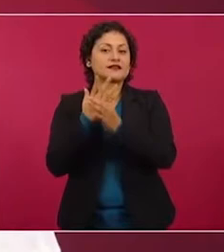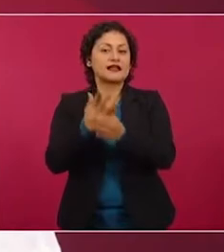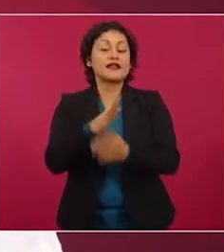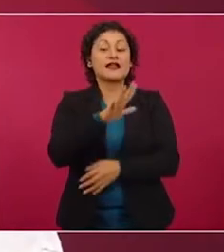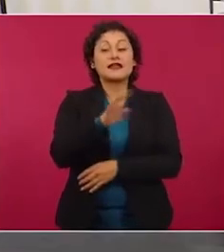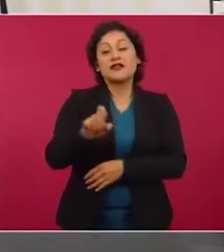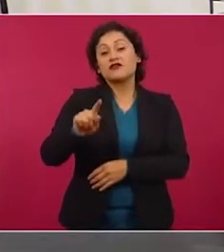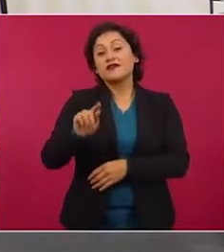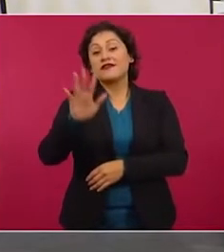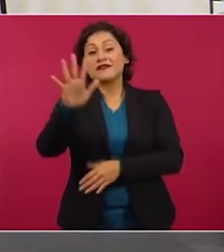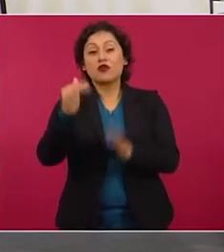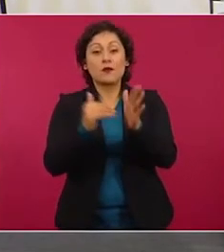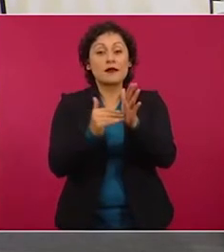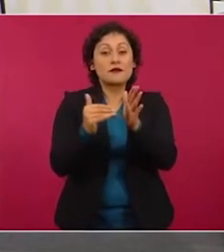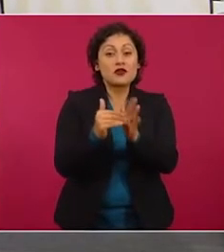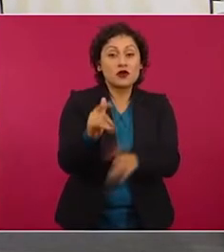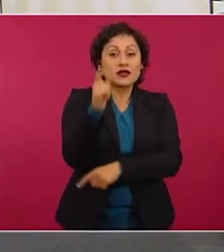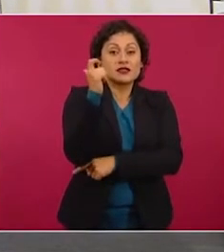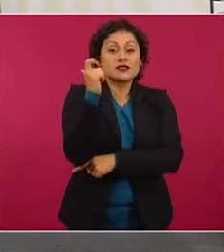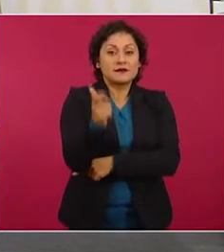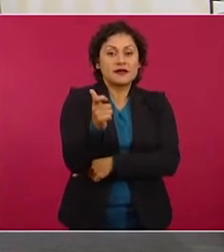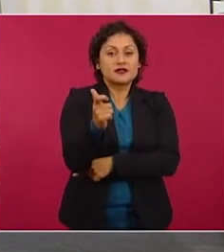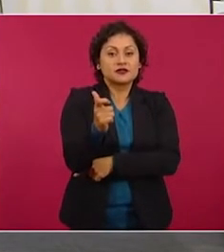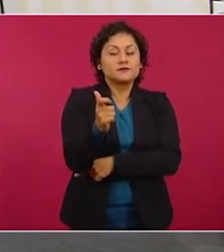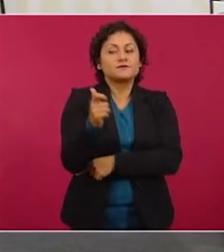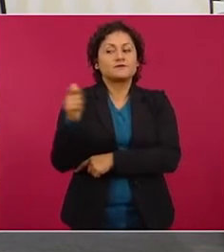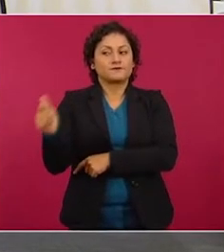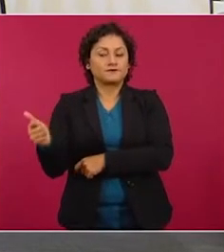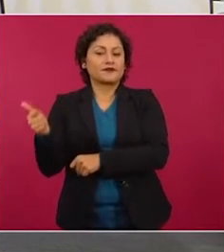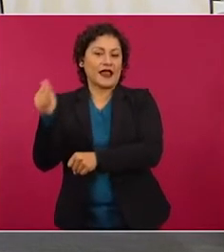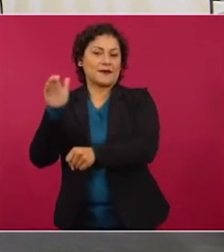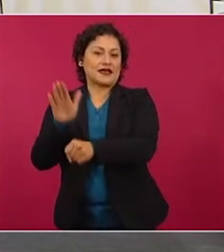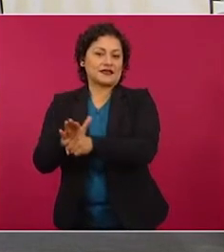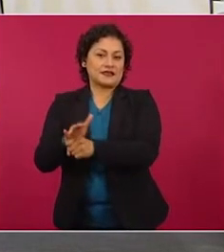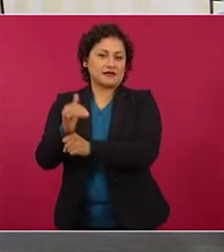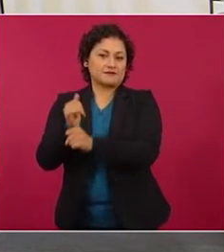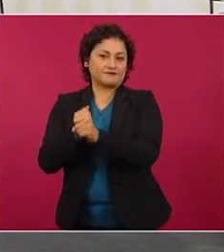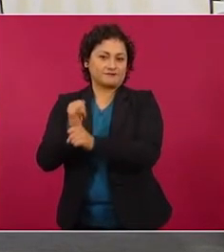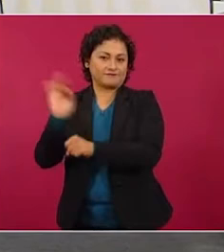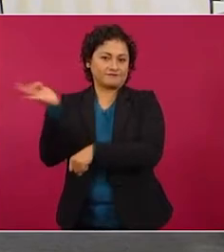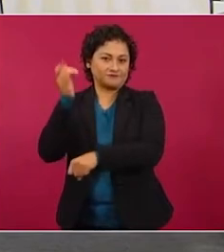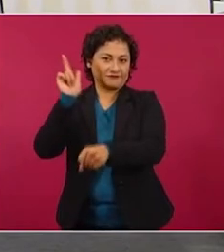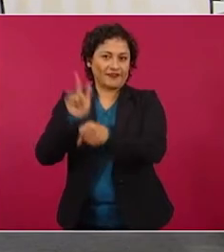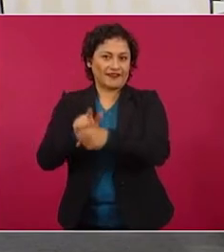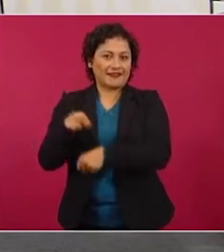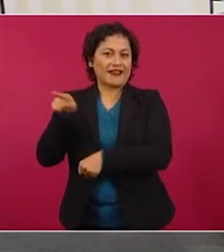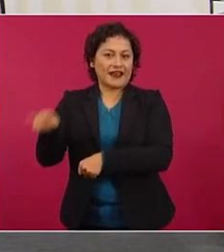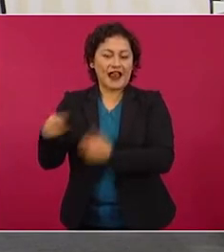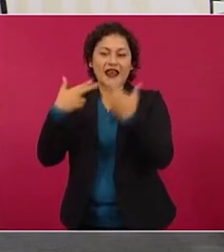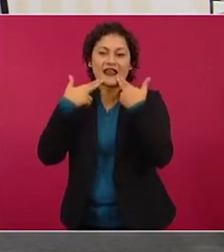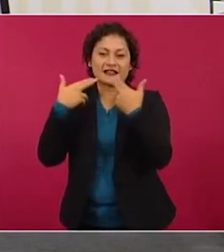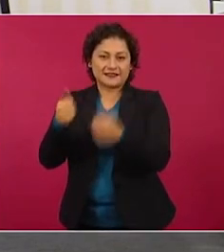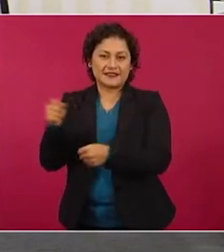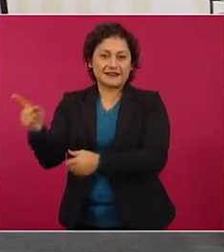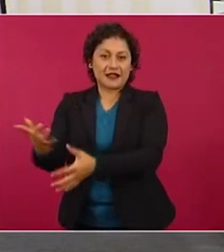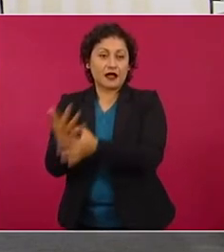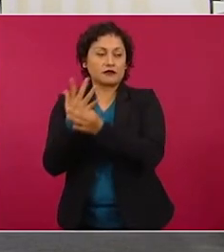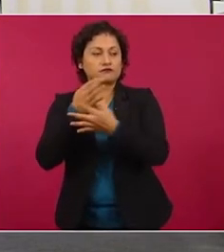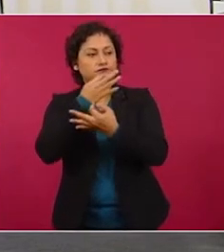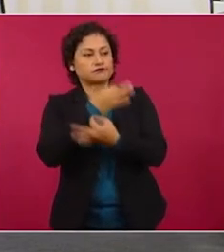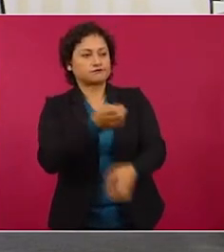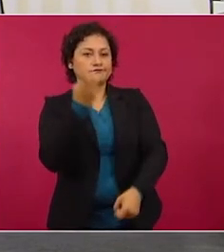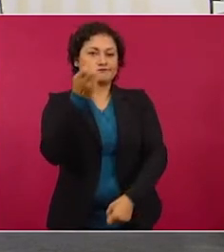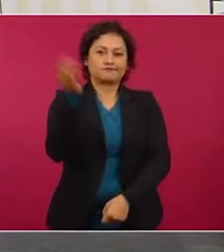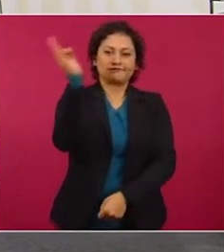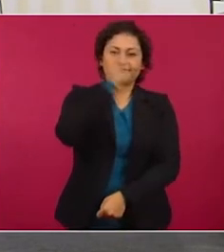pesos. La Auditoría Superior de la Federación y Hacienda mostraron que esto es falso y doloso. En